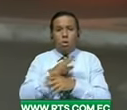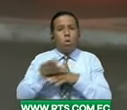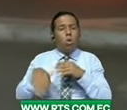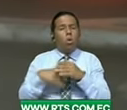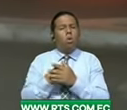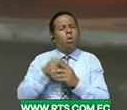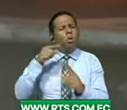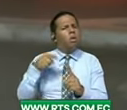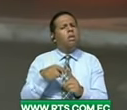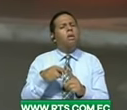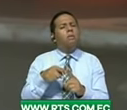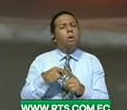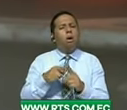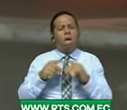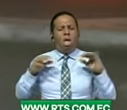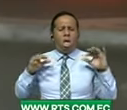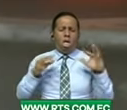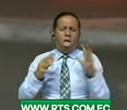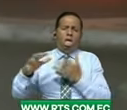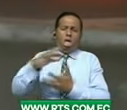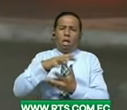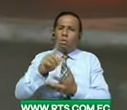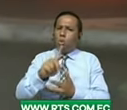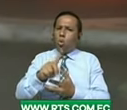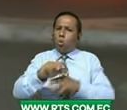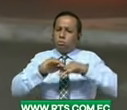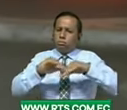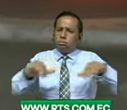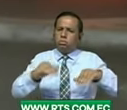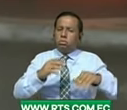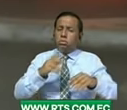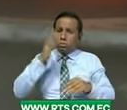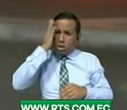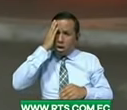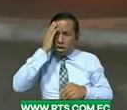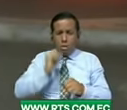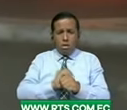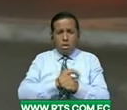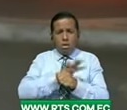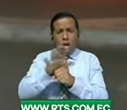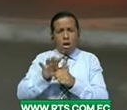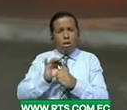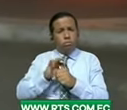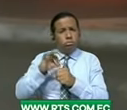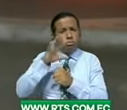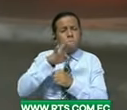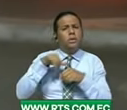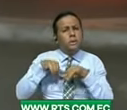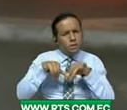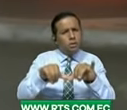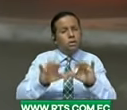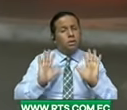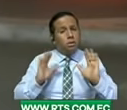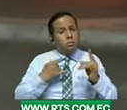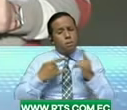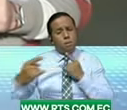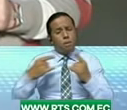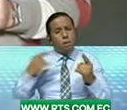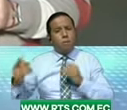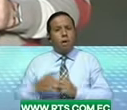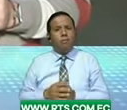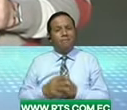evitar aglomeraciones, pues la pandemia continúa pese al Plan Nacional de Vacunación. Este ha sido